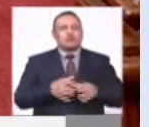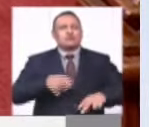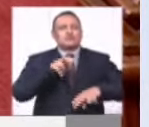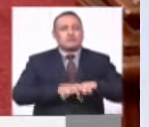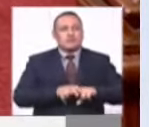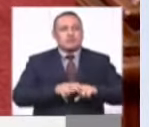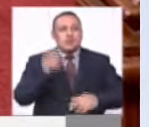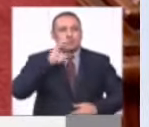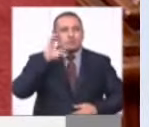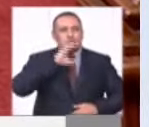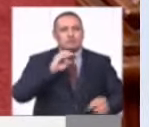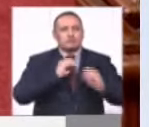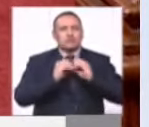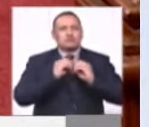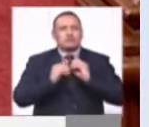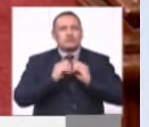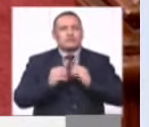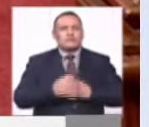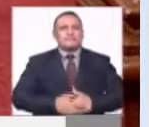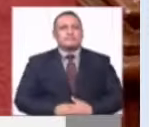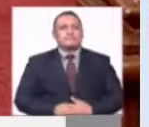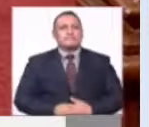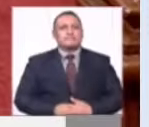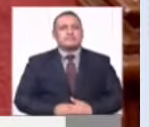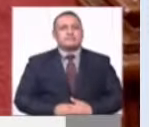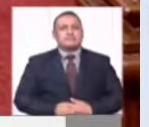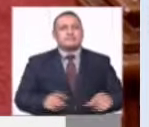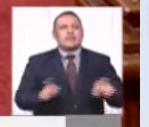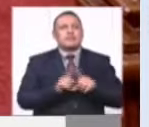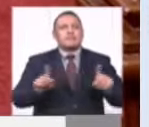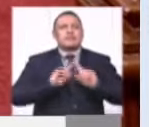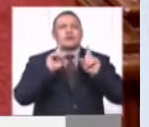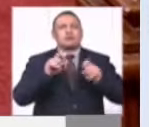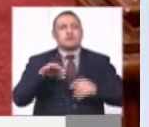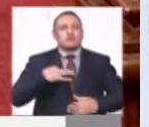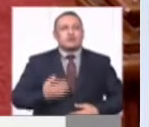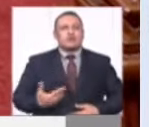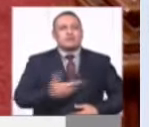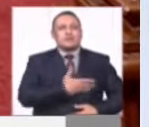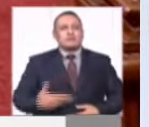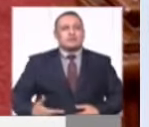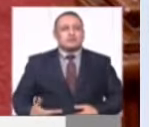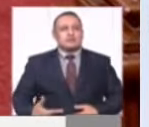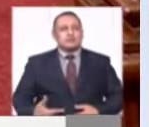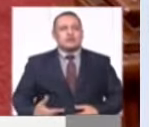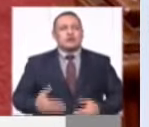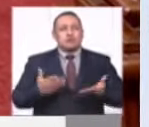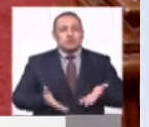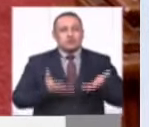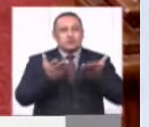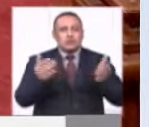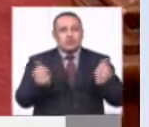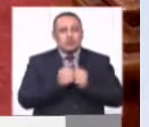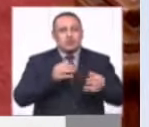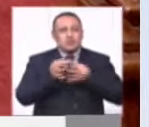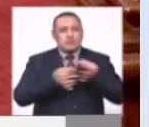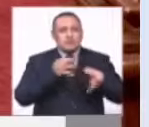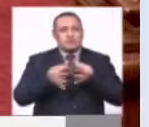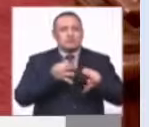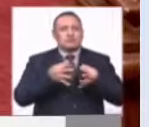sentemos a buscar soluciones. Pregunto, señor presidente, a través de su